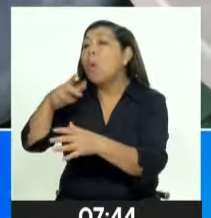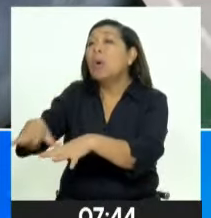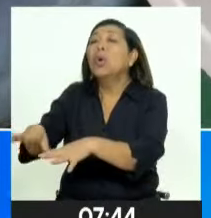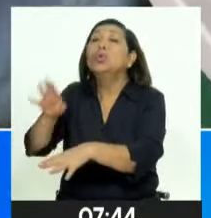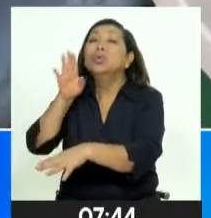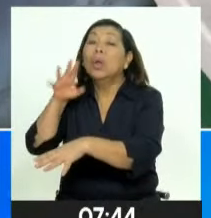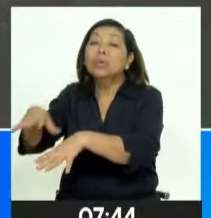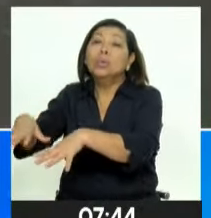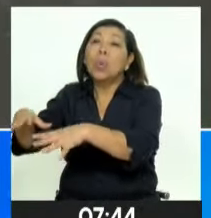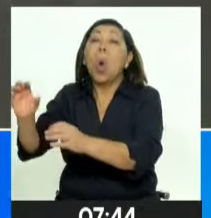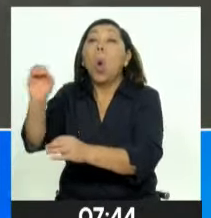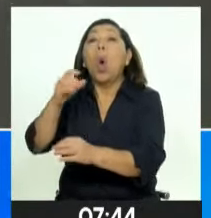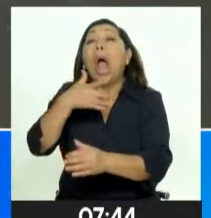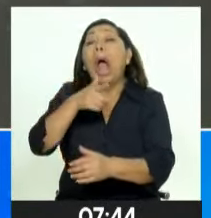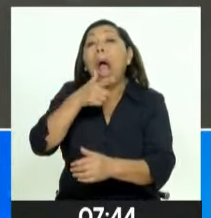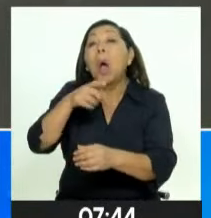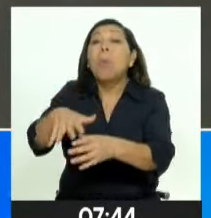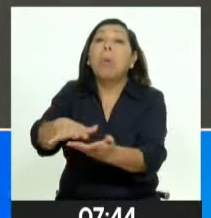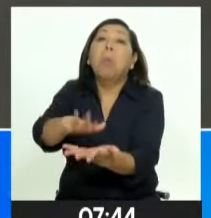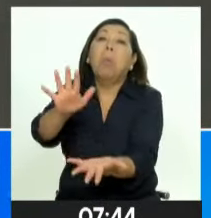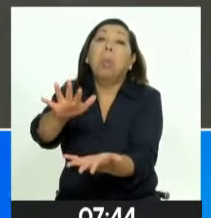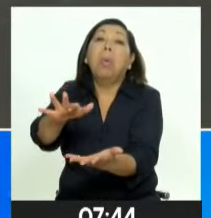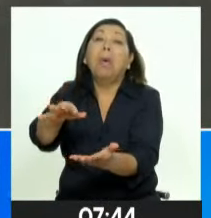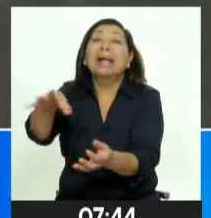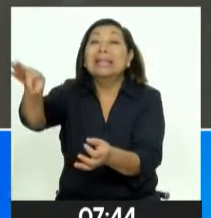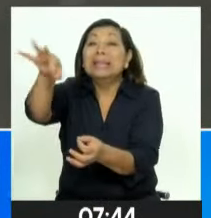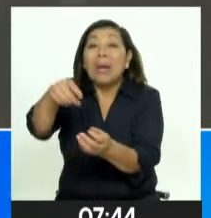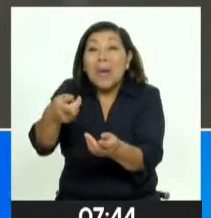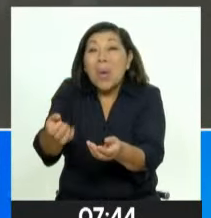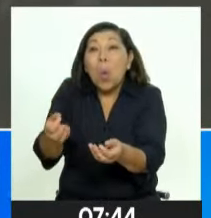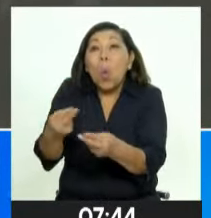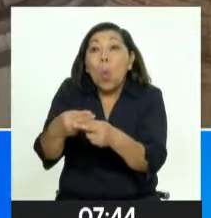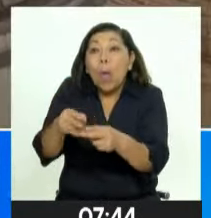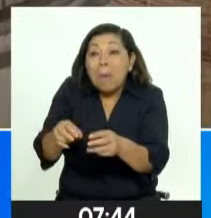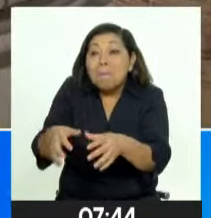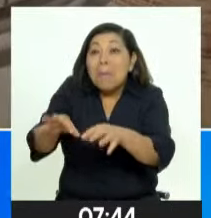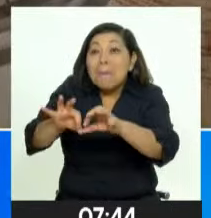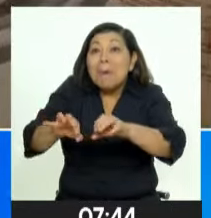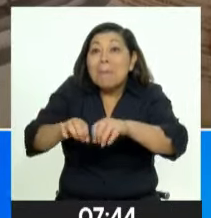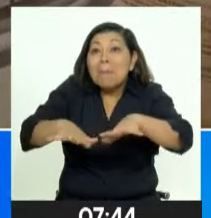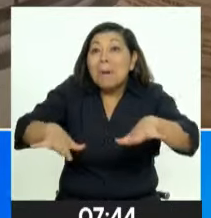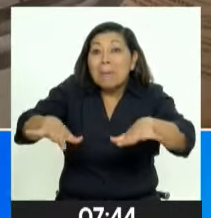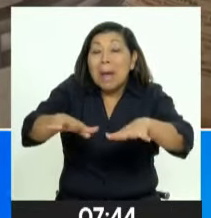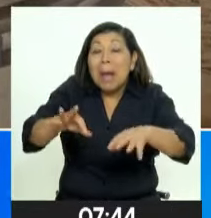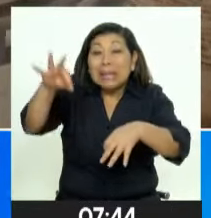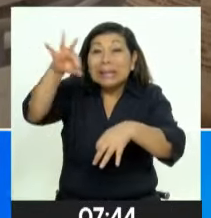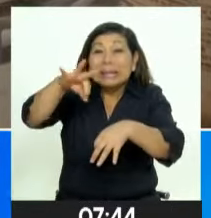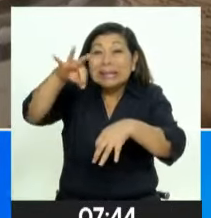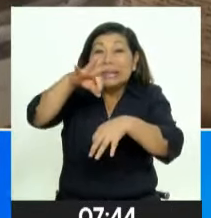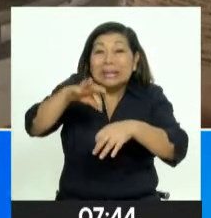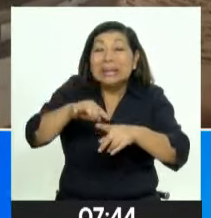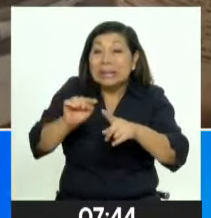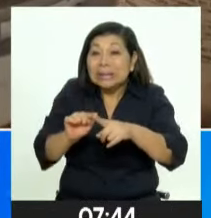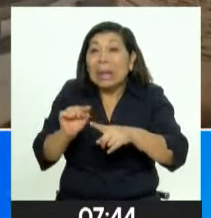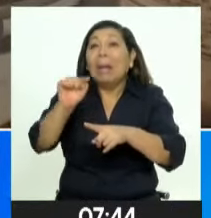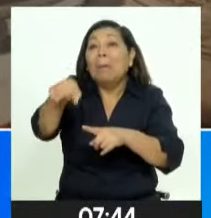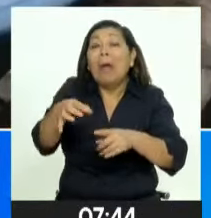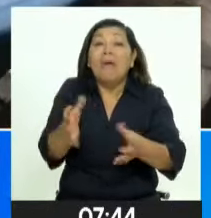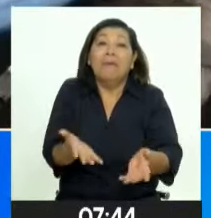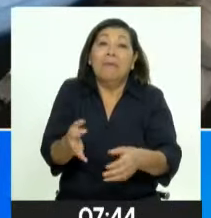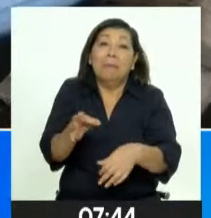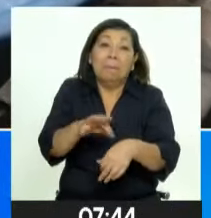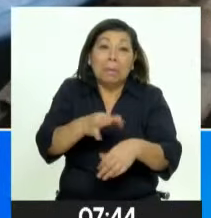tanques de agua que no han sido tapados o lavados adecuadamente, y ahí crece el mosquito, es posible que este mosquito se infecte y cause una